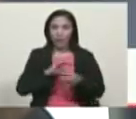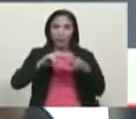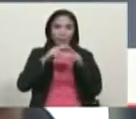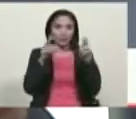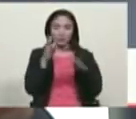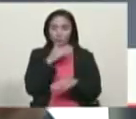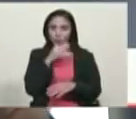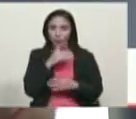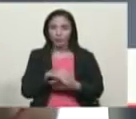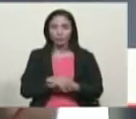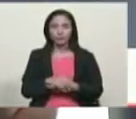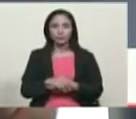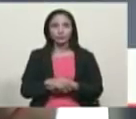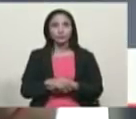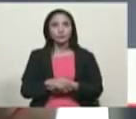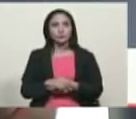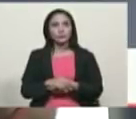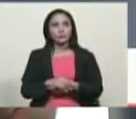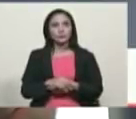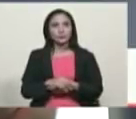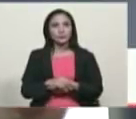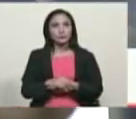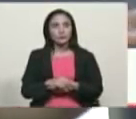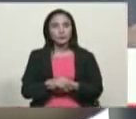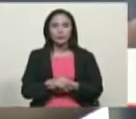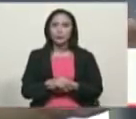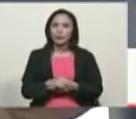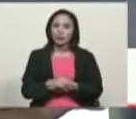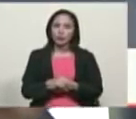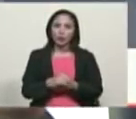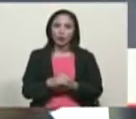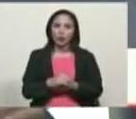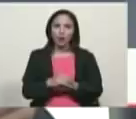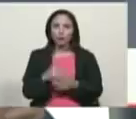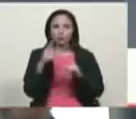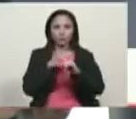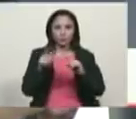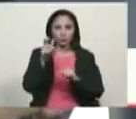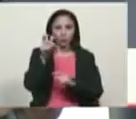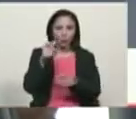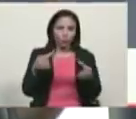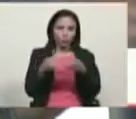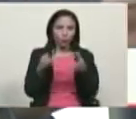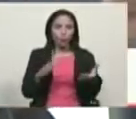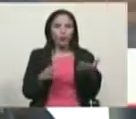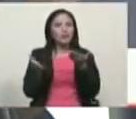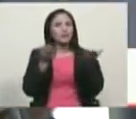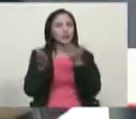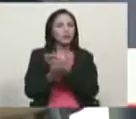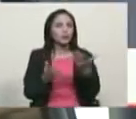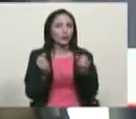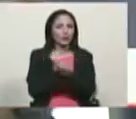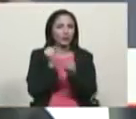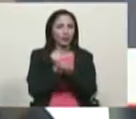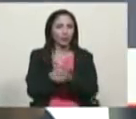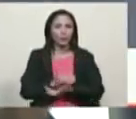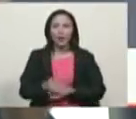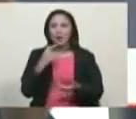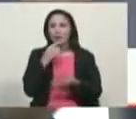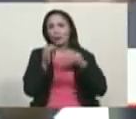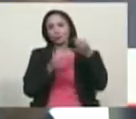trasladaba por medio de los representantes del SEAE, que es el Servicio de Acción Exterior, hablando sobre